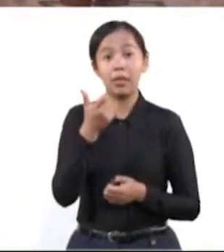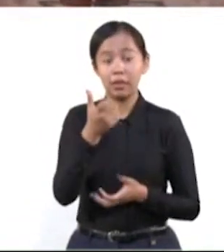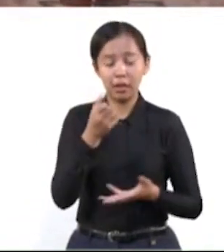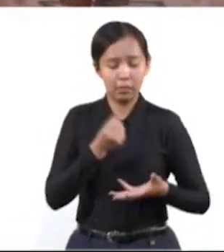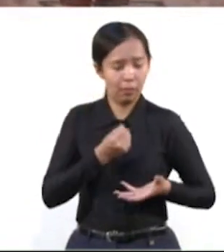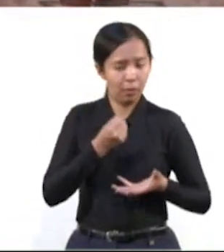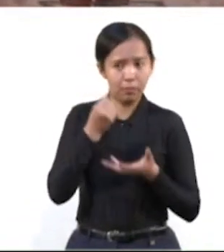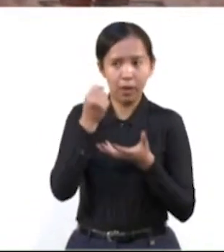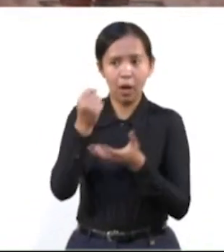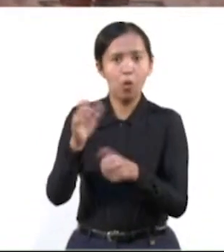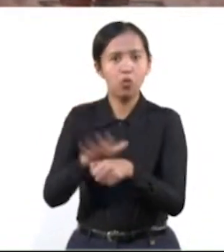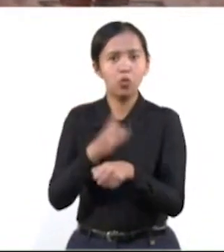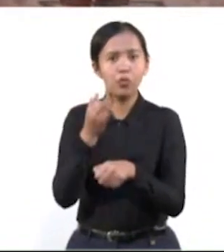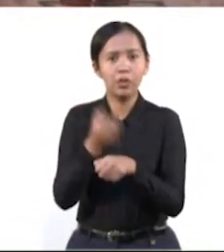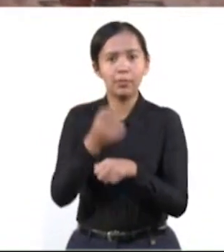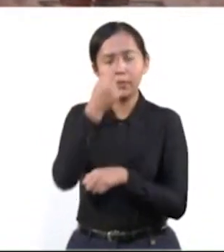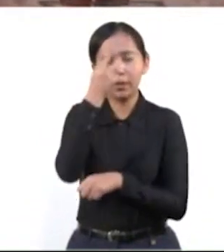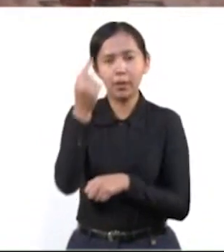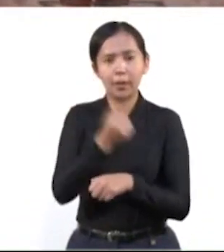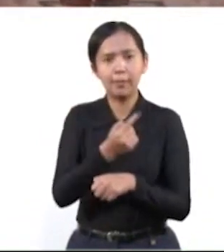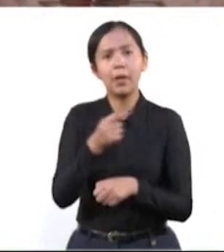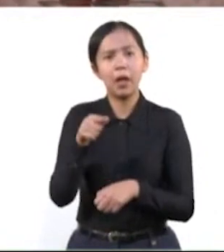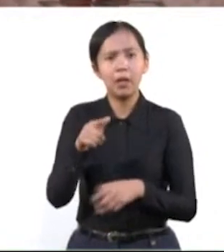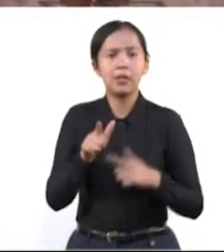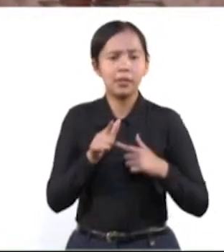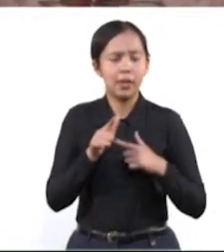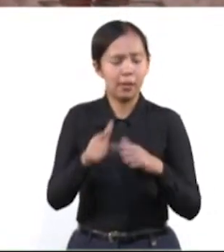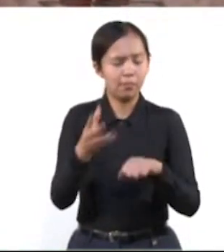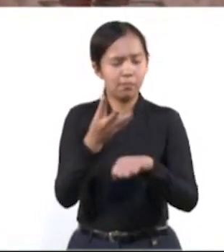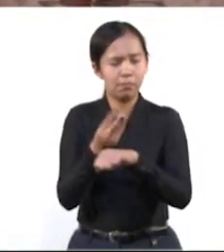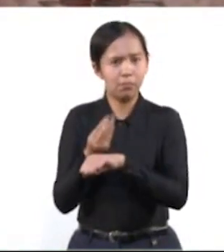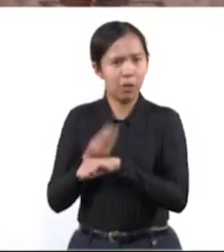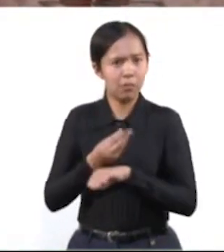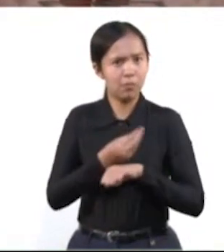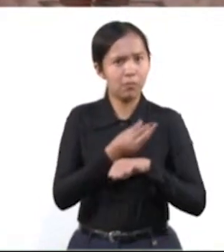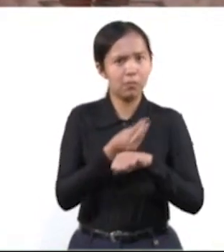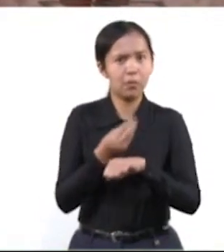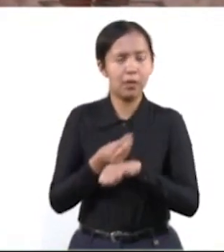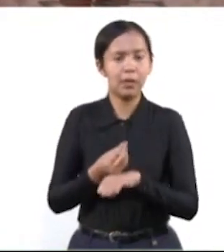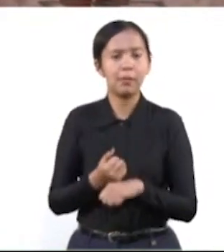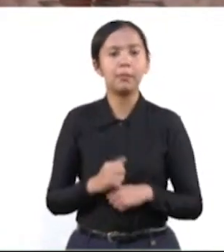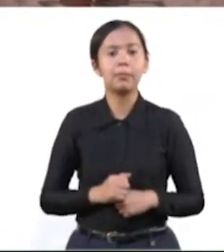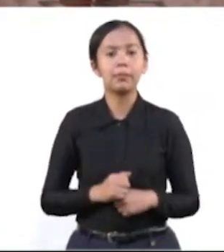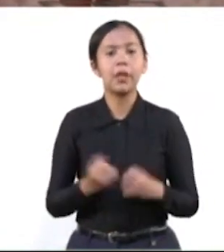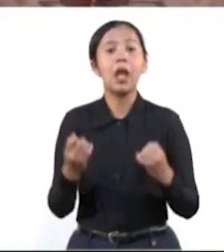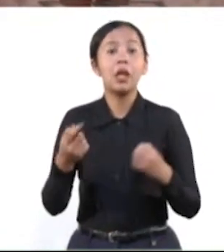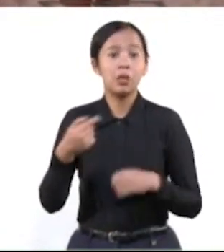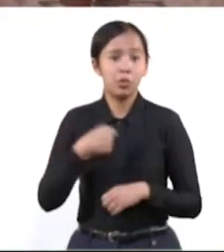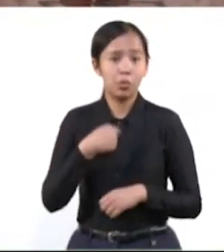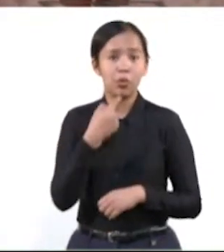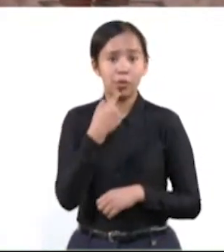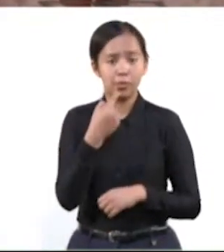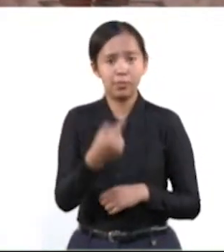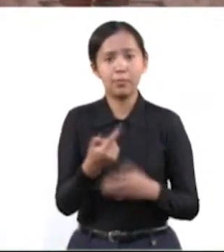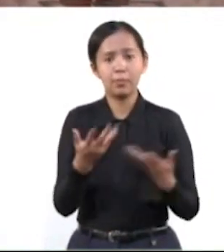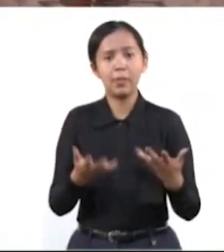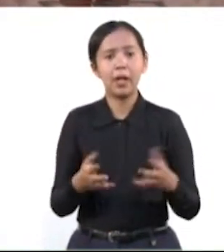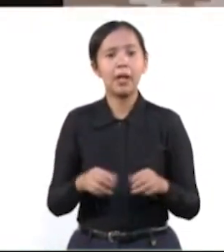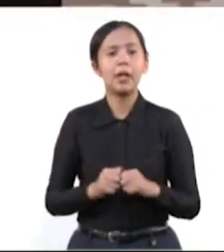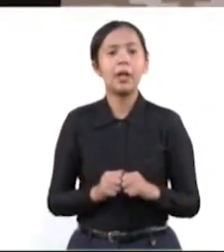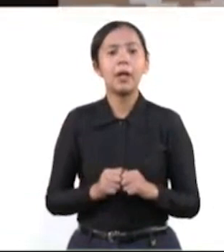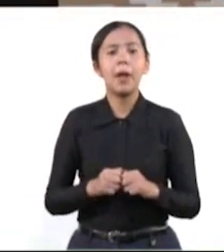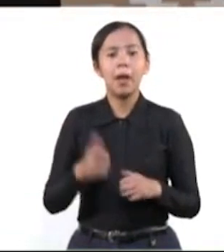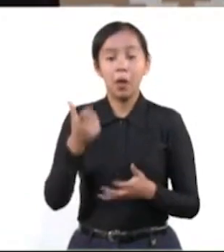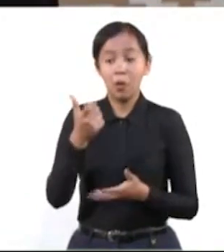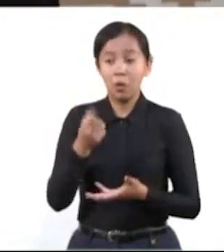recursos suficientes para su operación, mantenimiento y renovación. Aclaro que el presupuesto del Metro